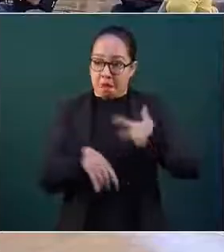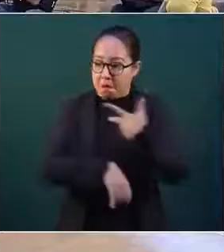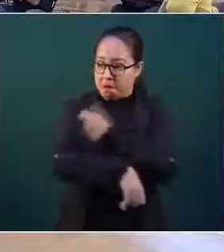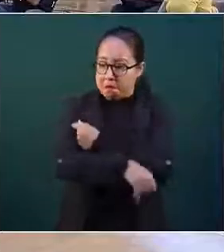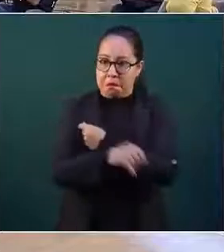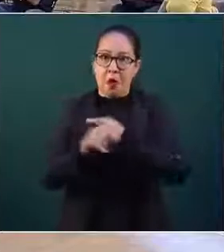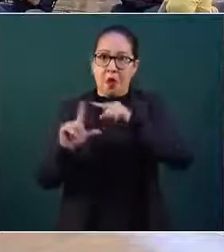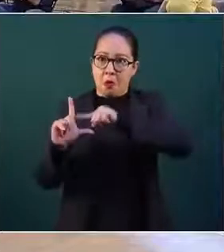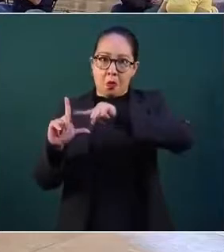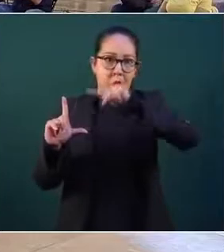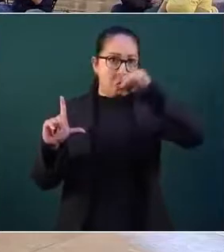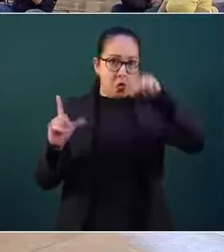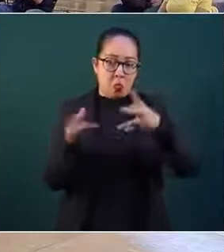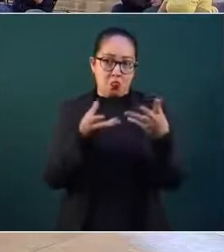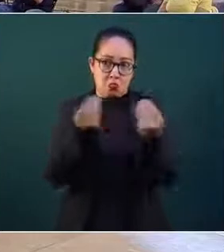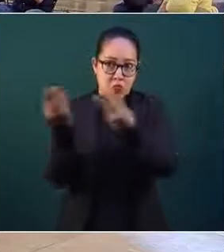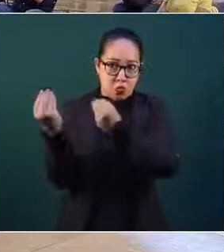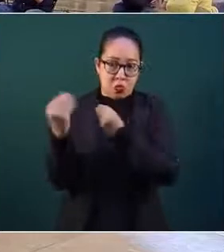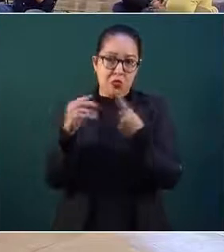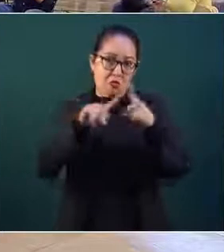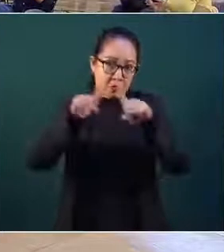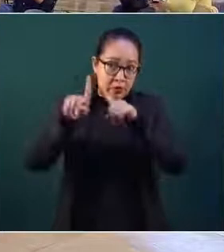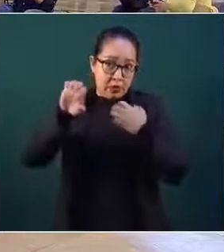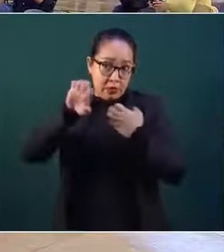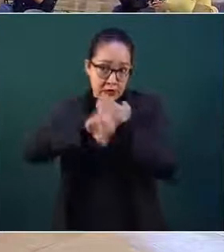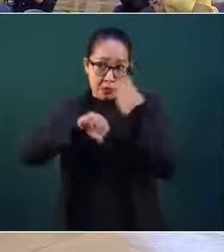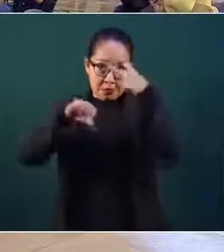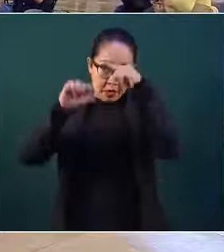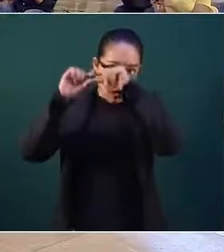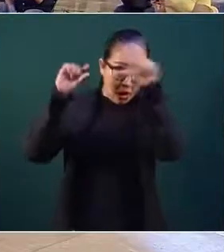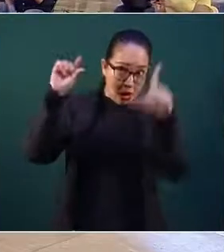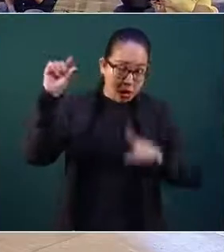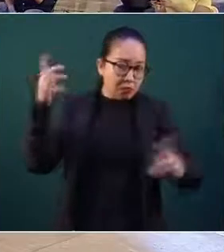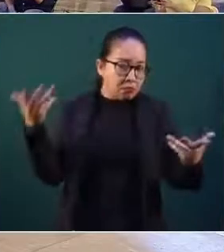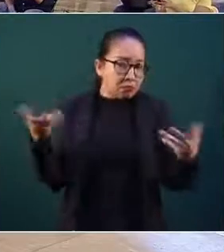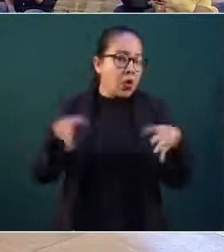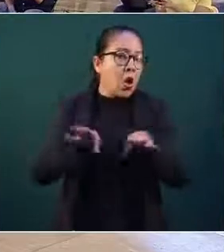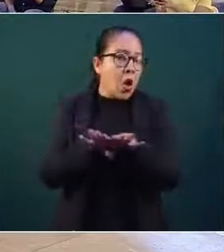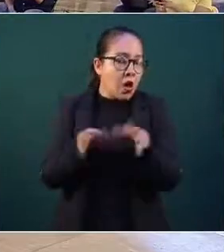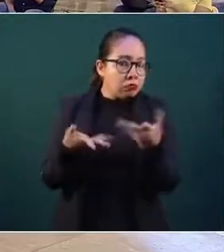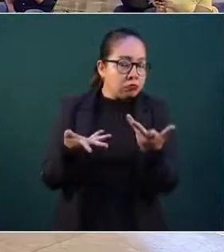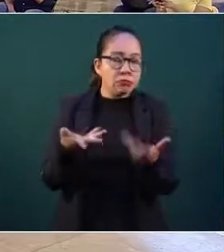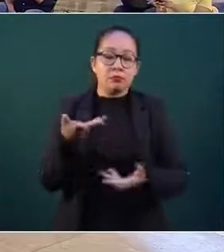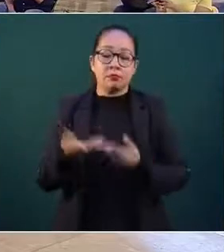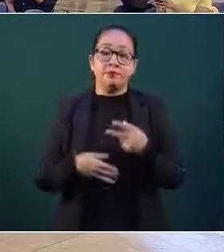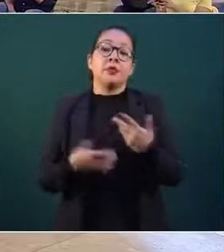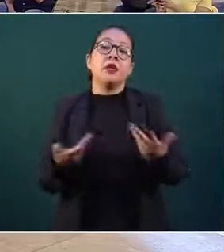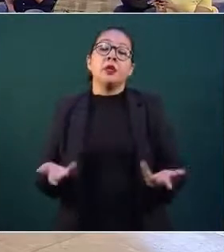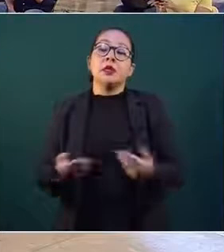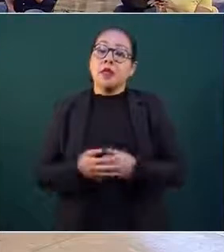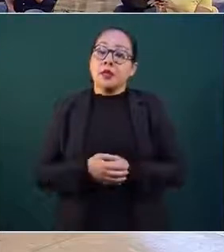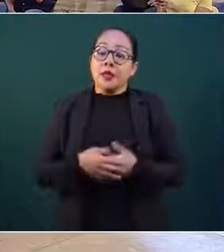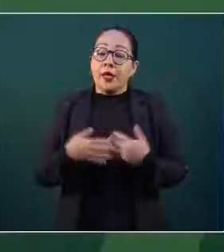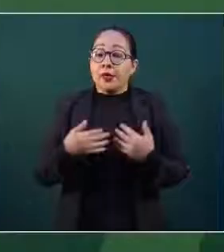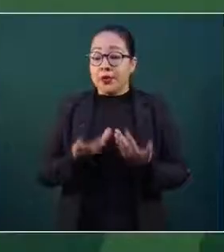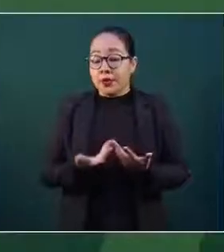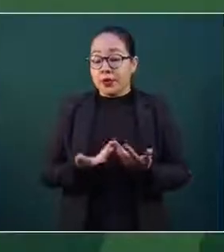vacunación en varios estados del país. Bueno, pues estamos en efecto